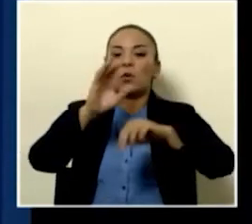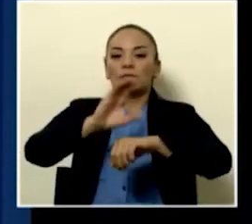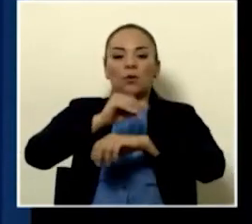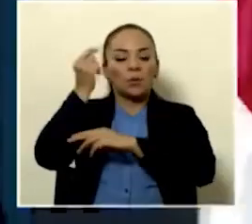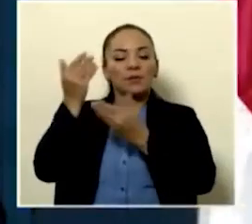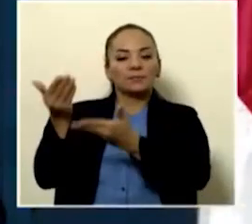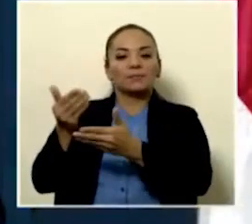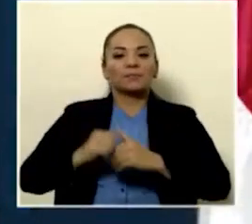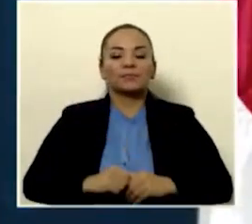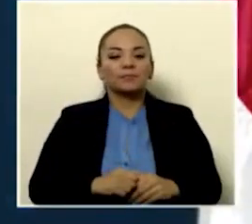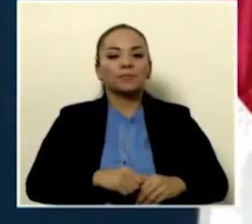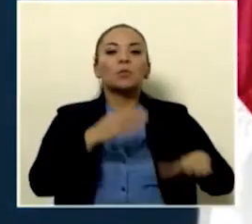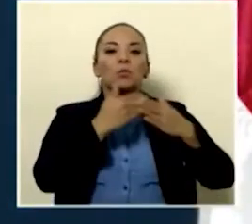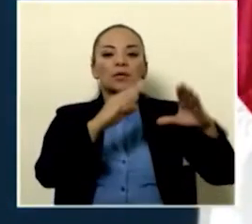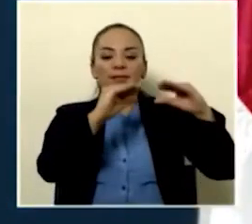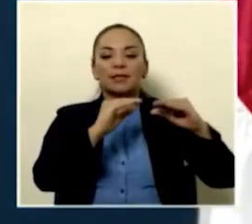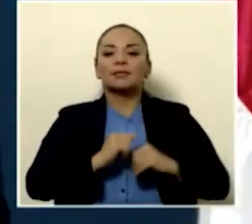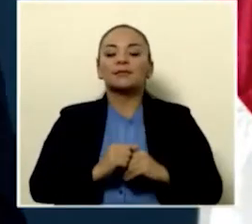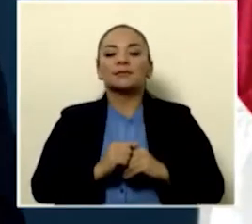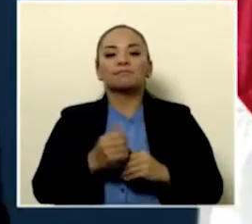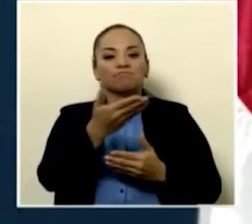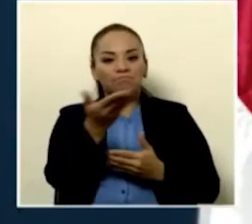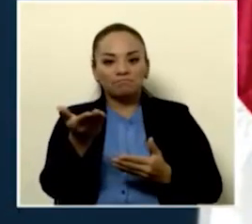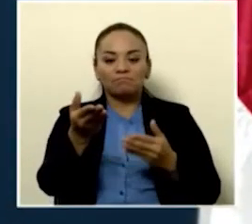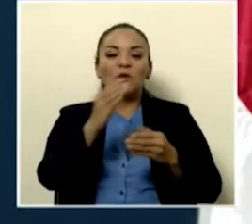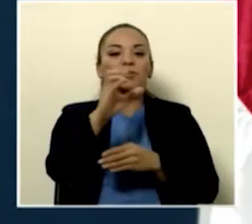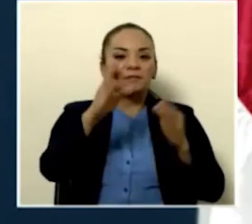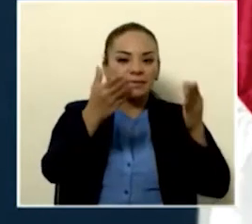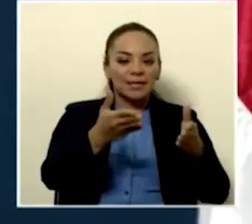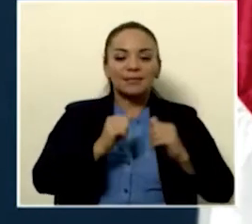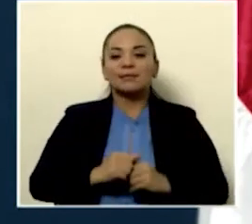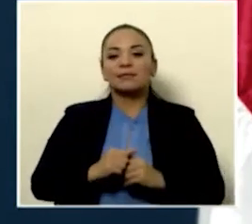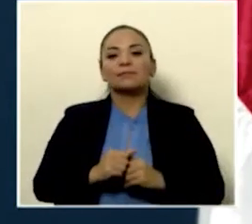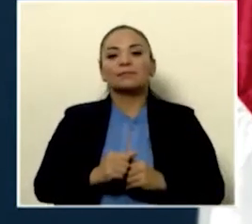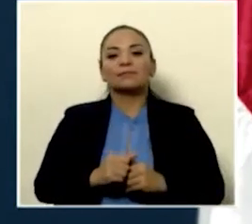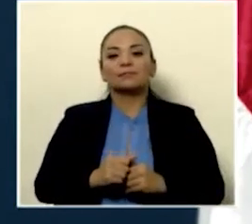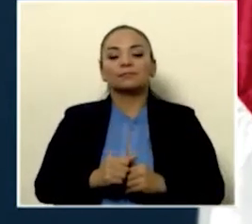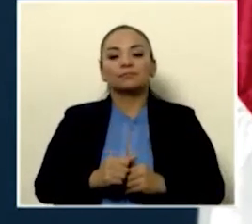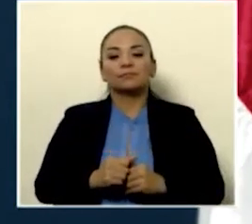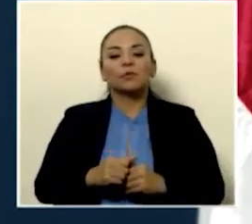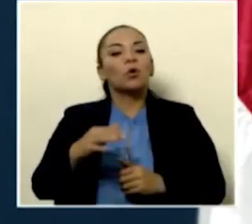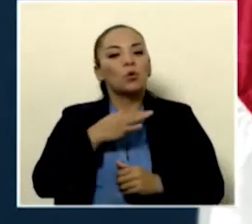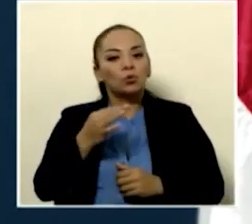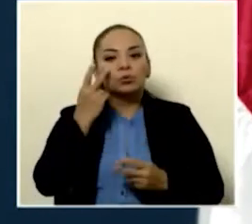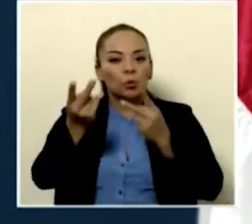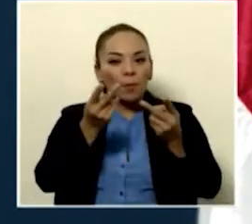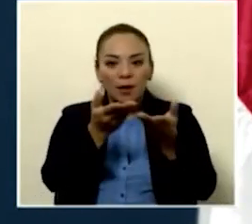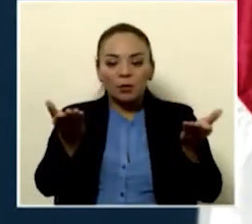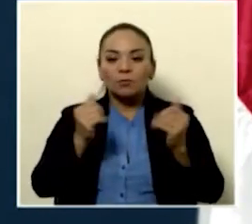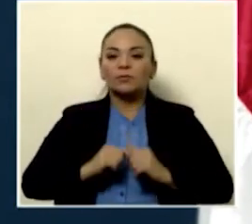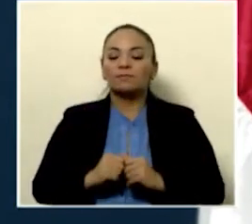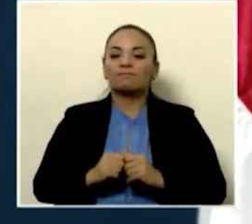Gobierno. Presidente. Muy buenas tardes, compatriotas. Mucho gusto verlos a través de este medio.